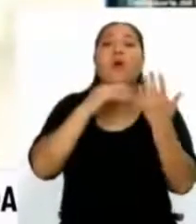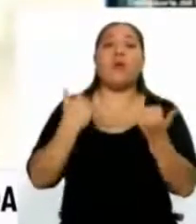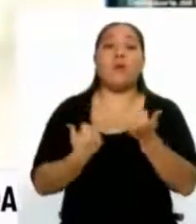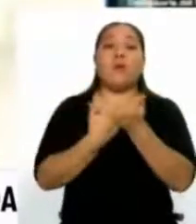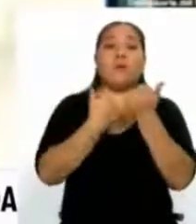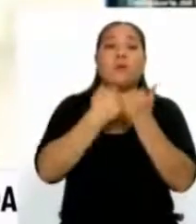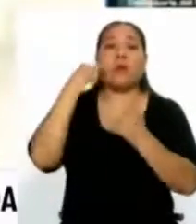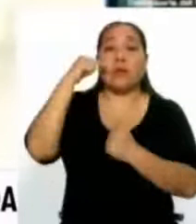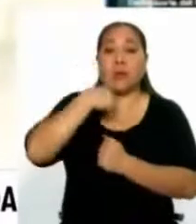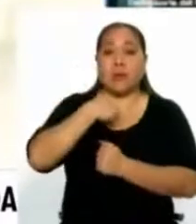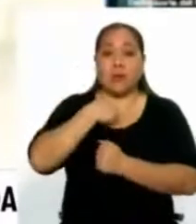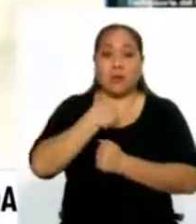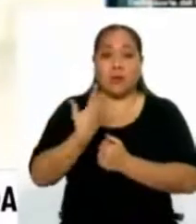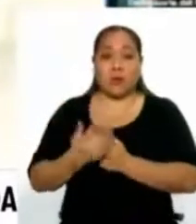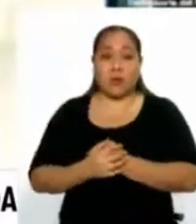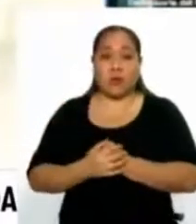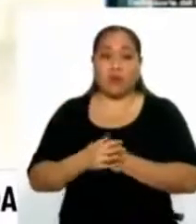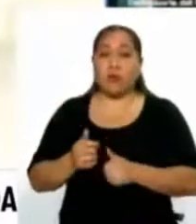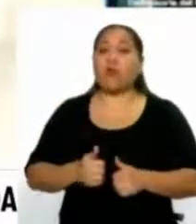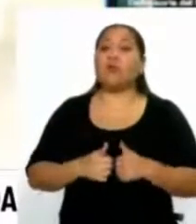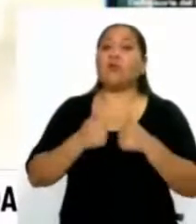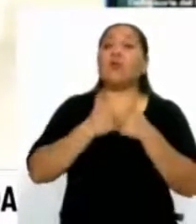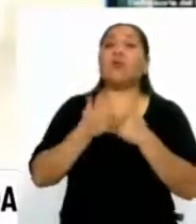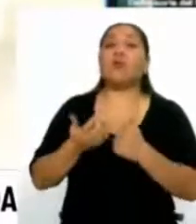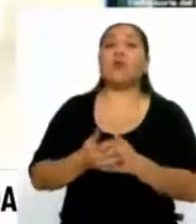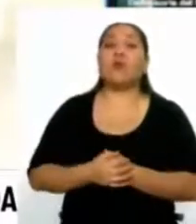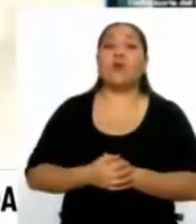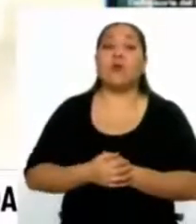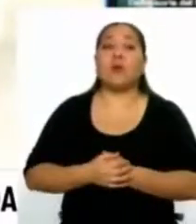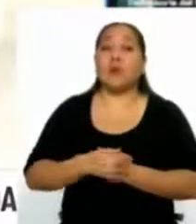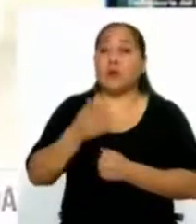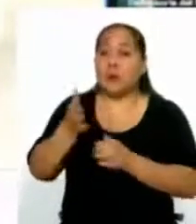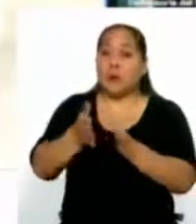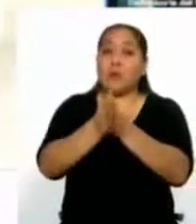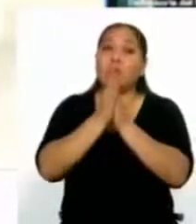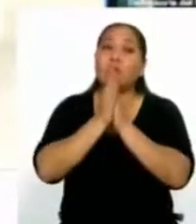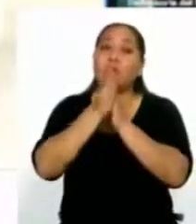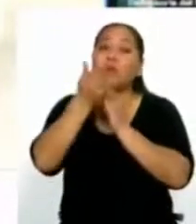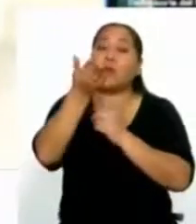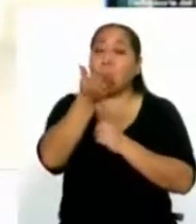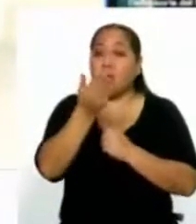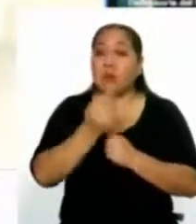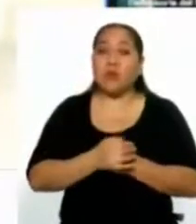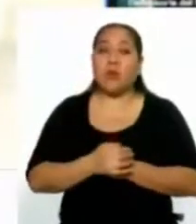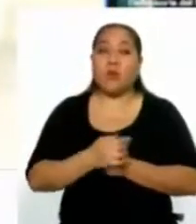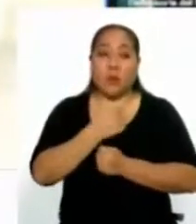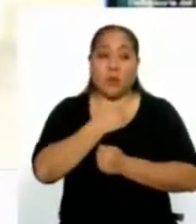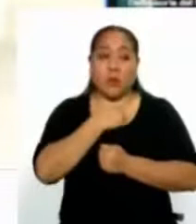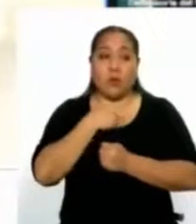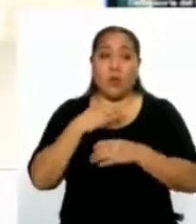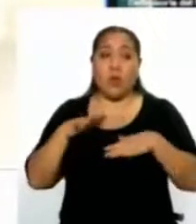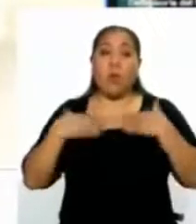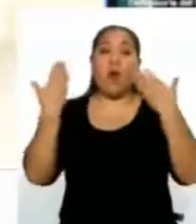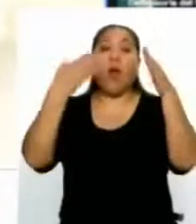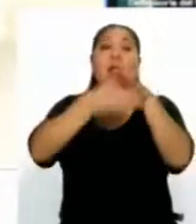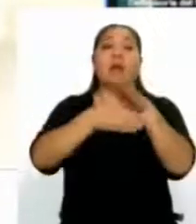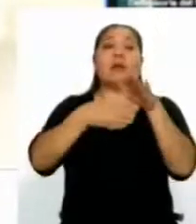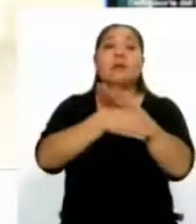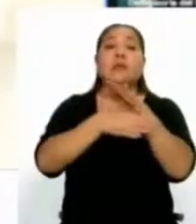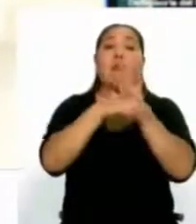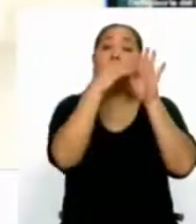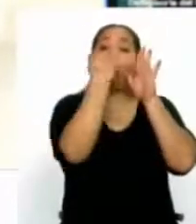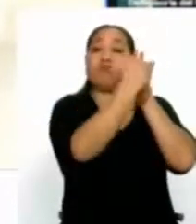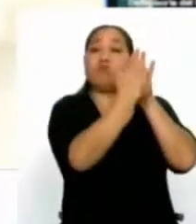asistida. Esas condiciones que está poniendo este magistrado para que yo pueda acceder a